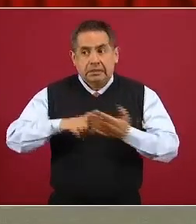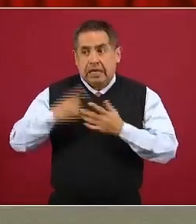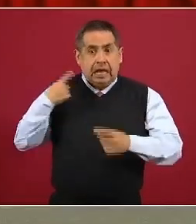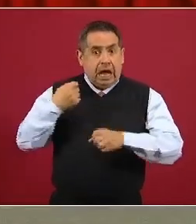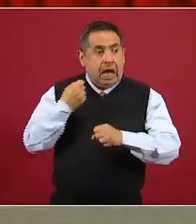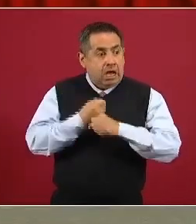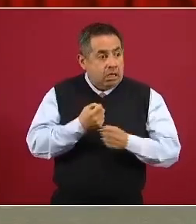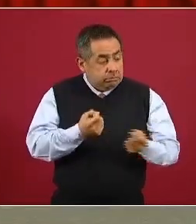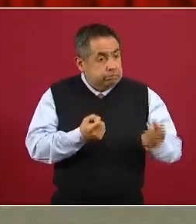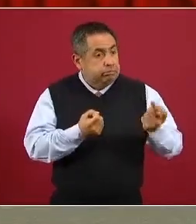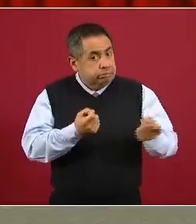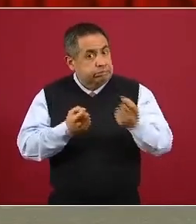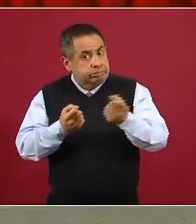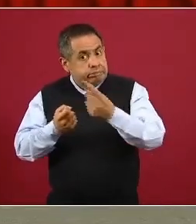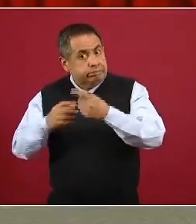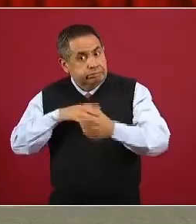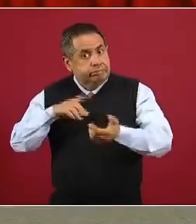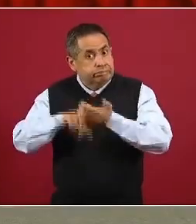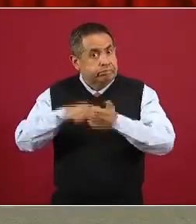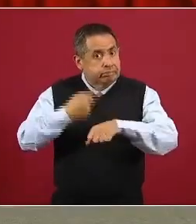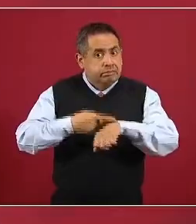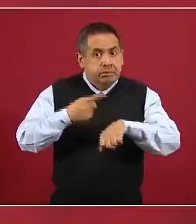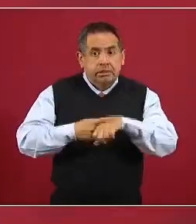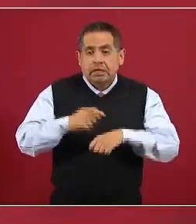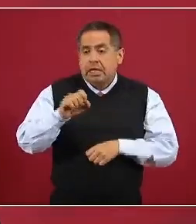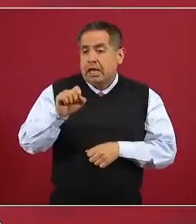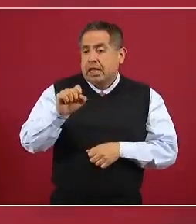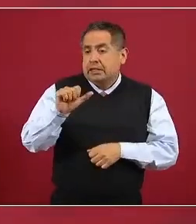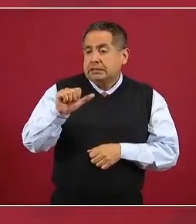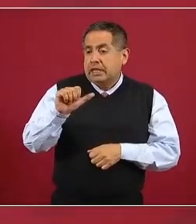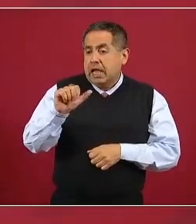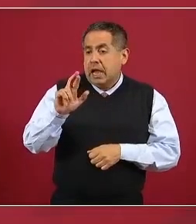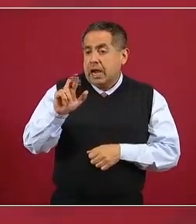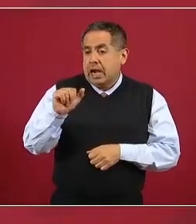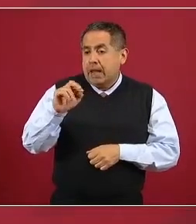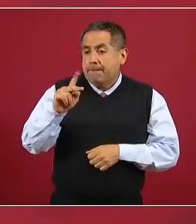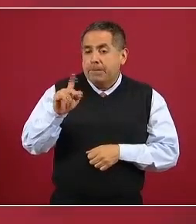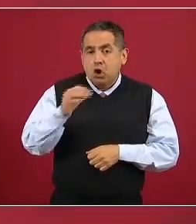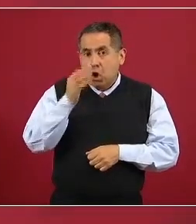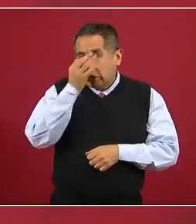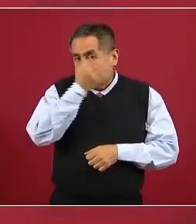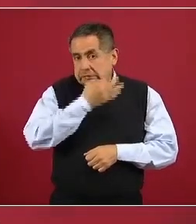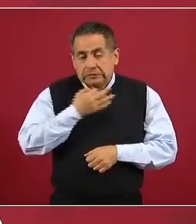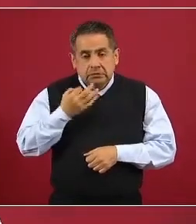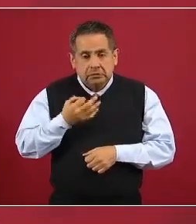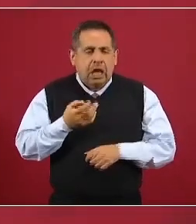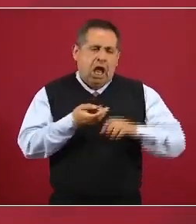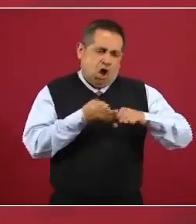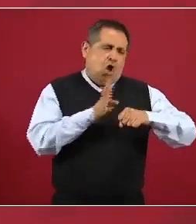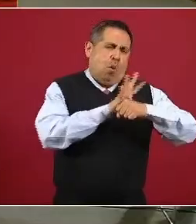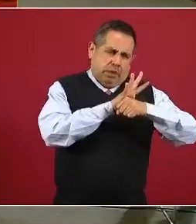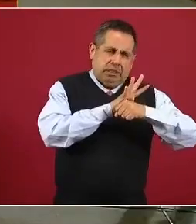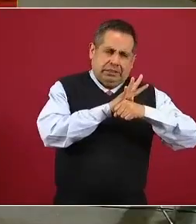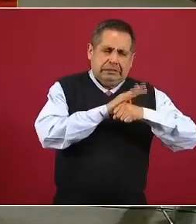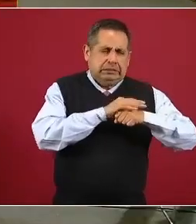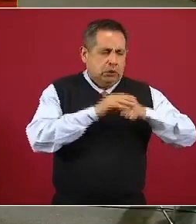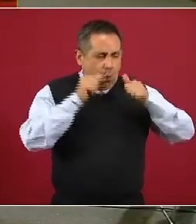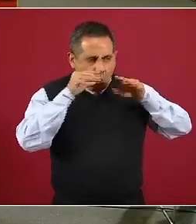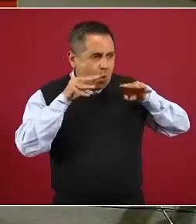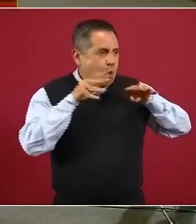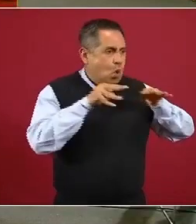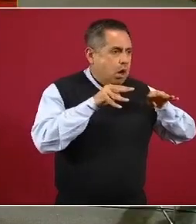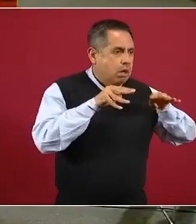año. Digamos que la pandemia de COVID-19 fue la que acaparó la